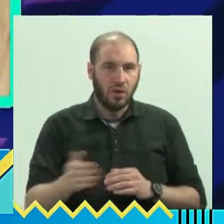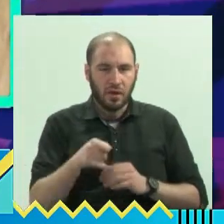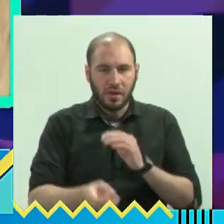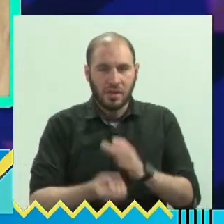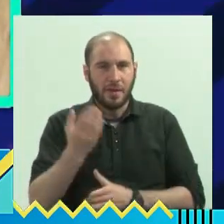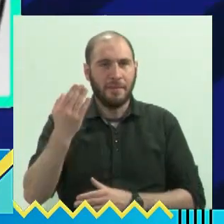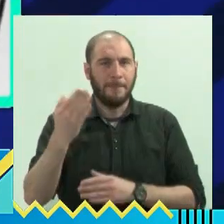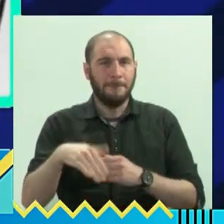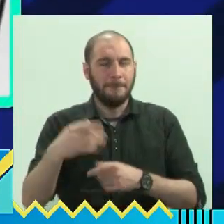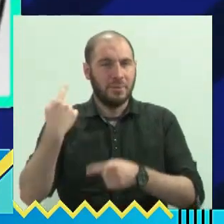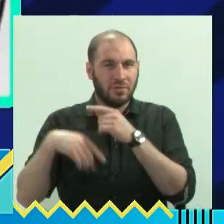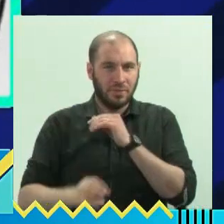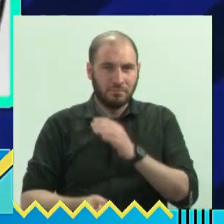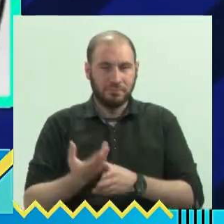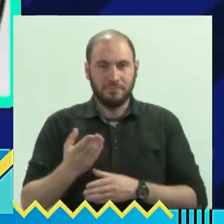un mito.